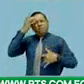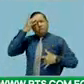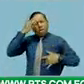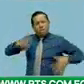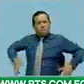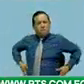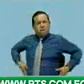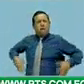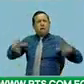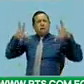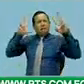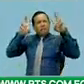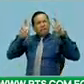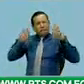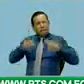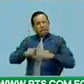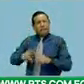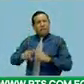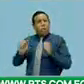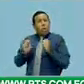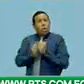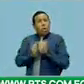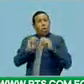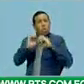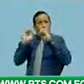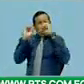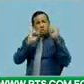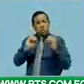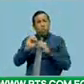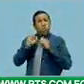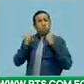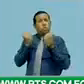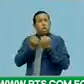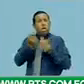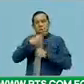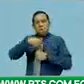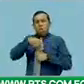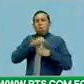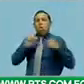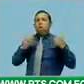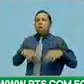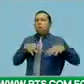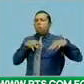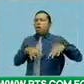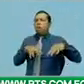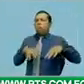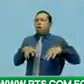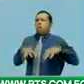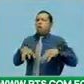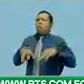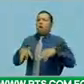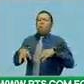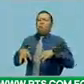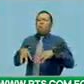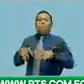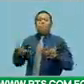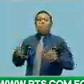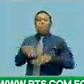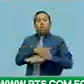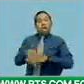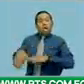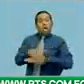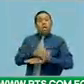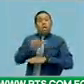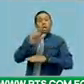enfermedades, quienes junto a organizaciones sociales y médicos protagonizaron un plantón que por unos minutos cerró uno de los carriles de la avenida